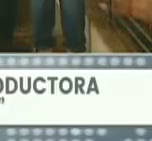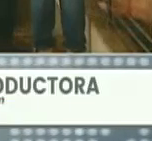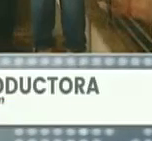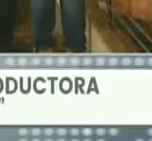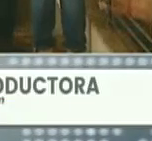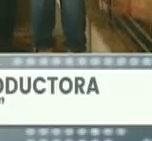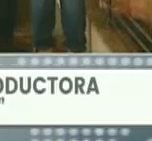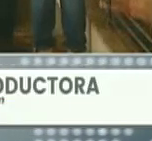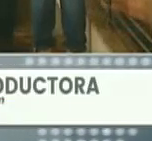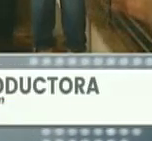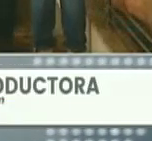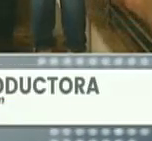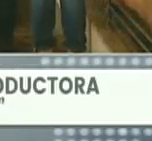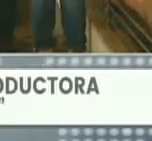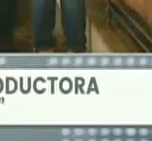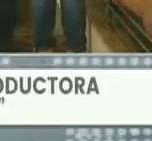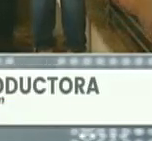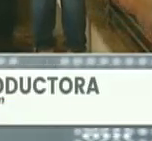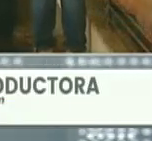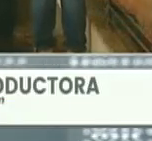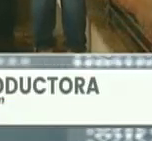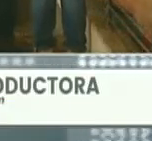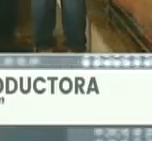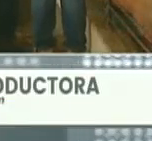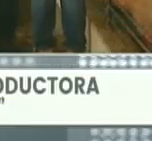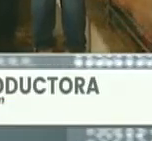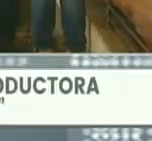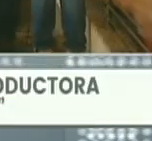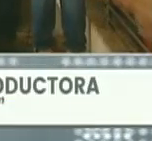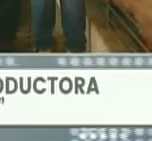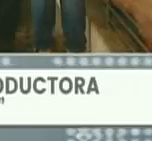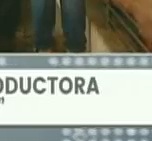un círculo cerrado